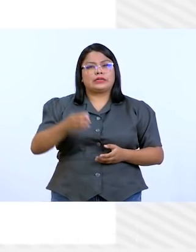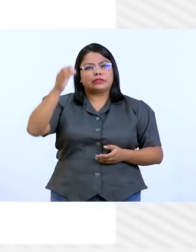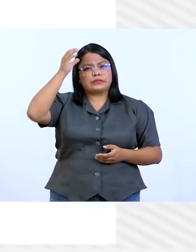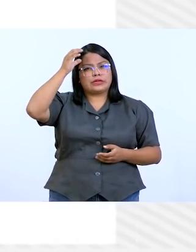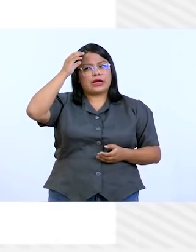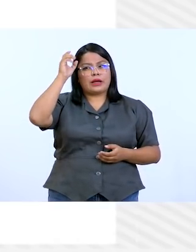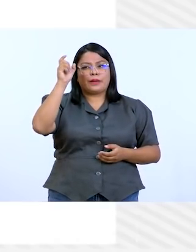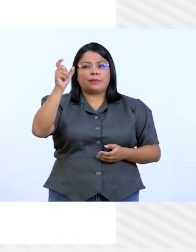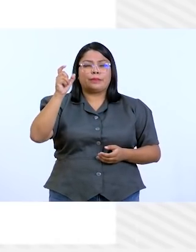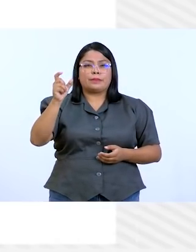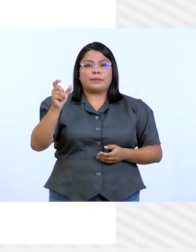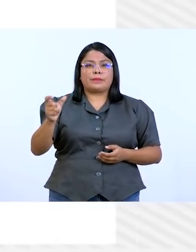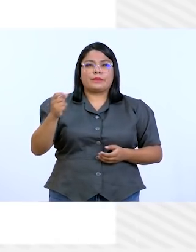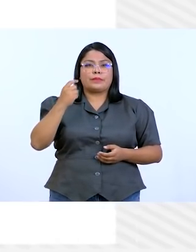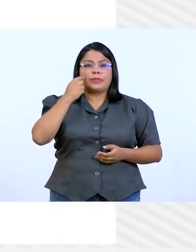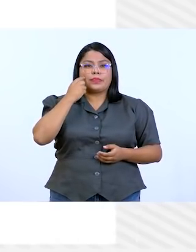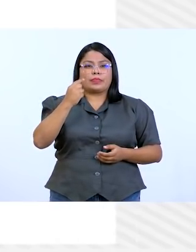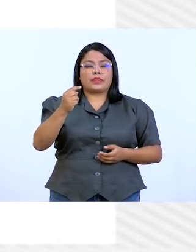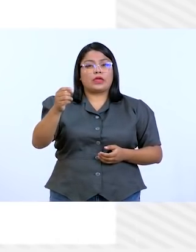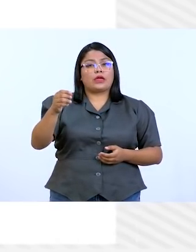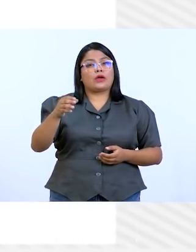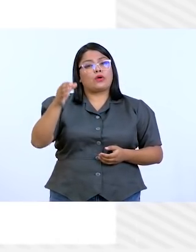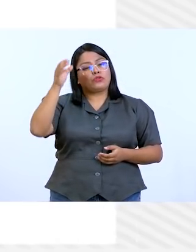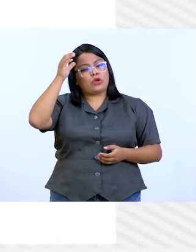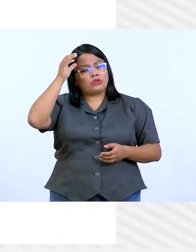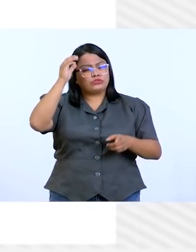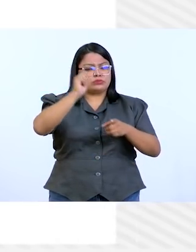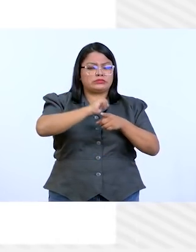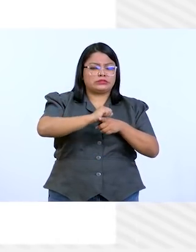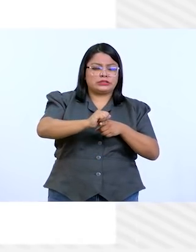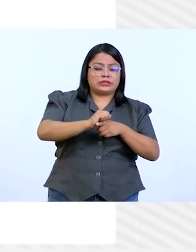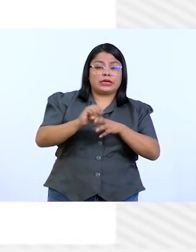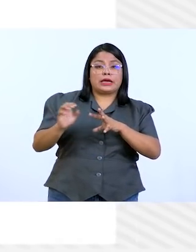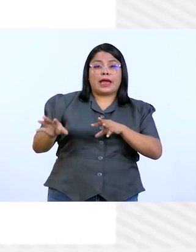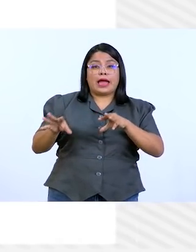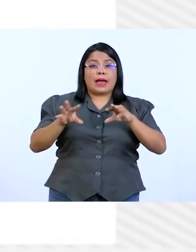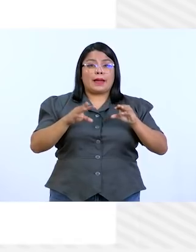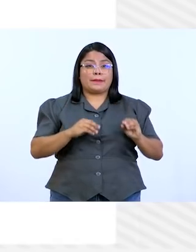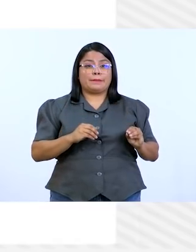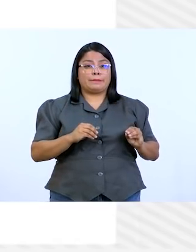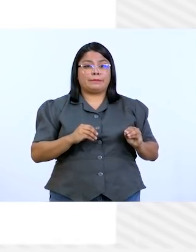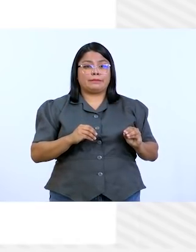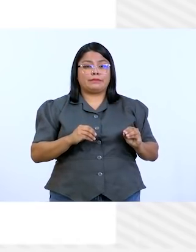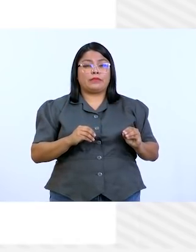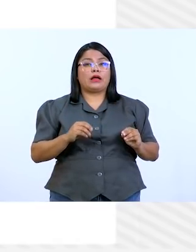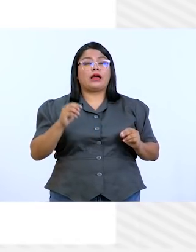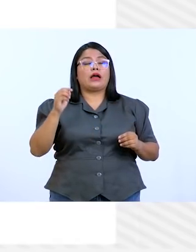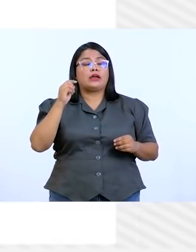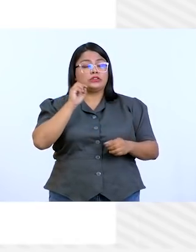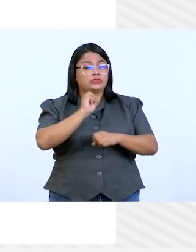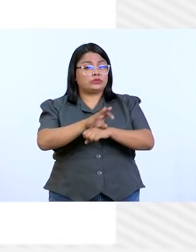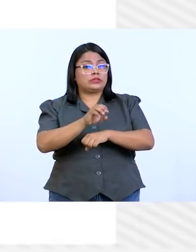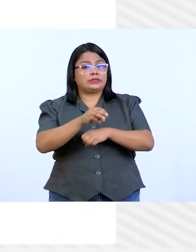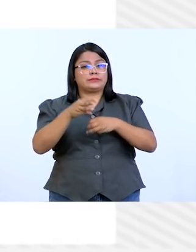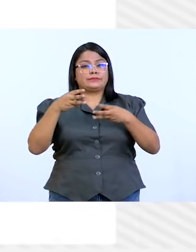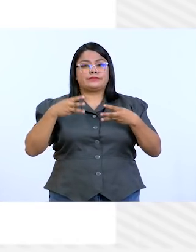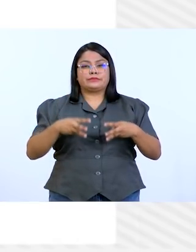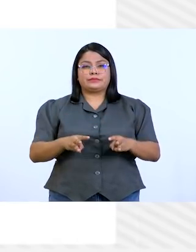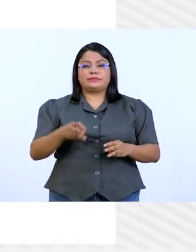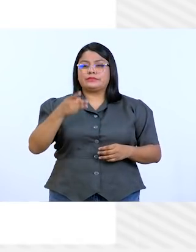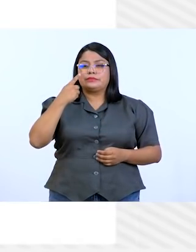para conozcamos las palabras, encontramos conoce, practica y aplica. A la par de las